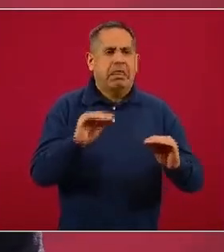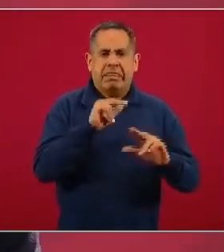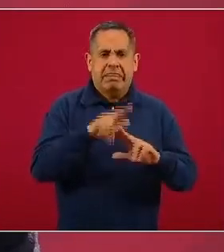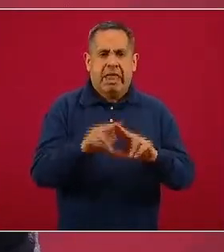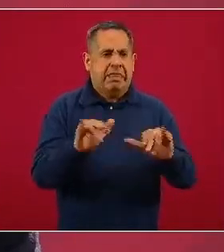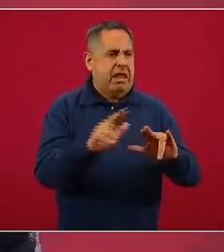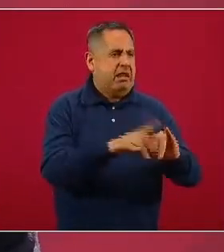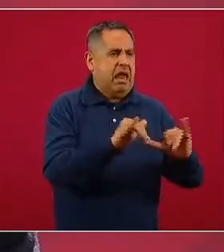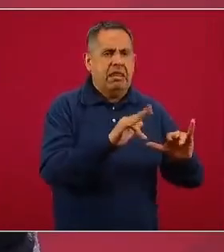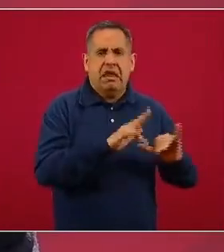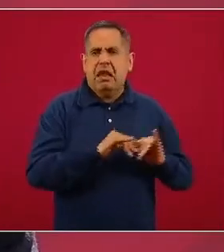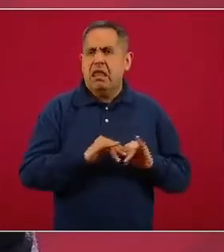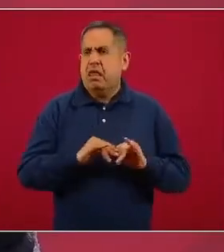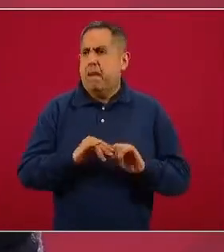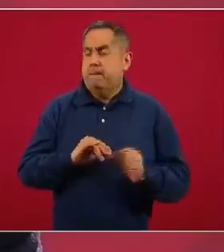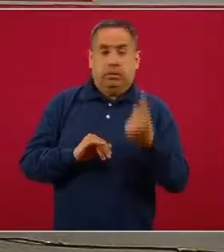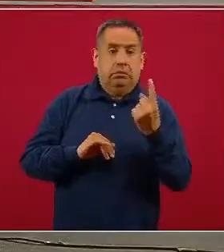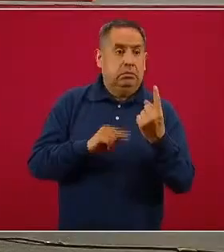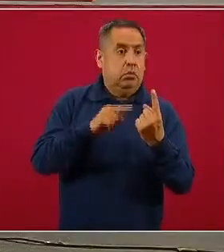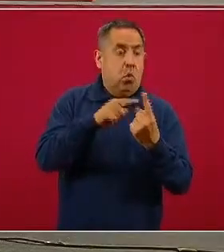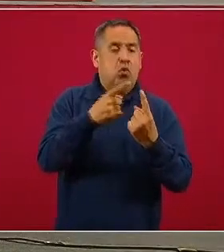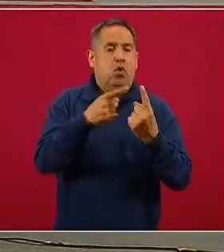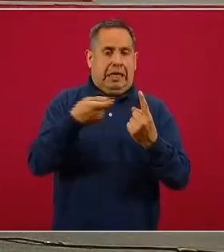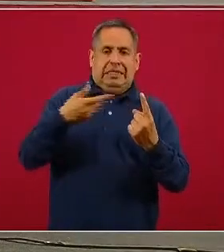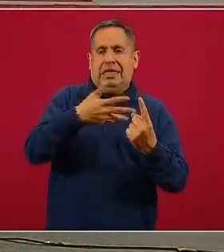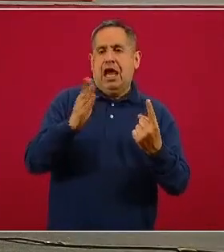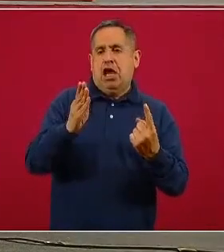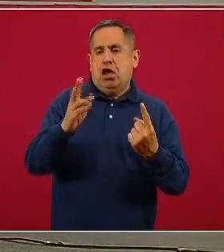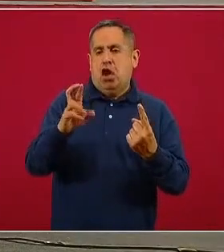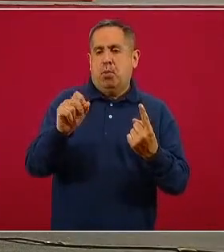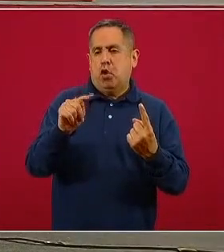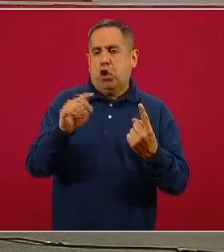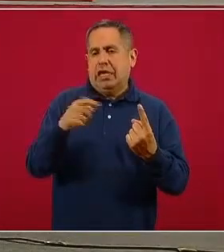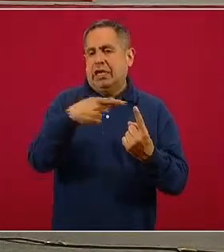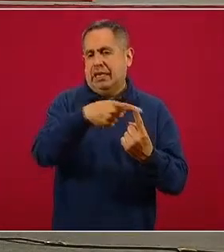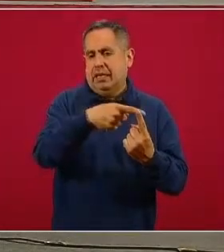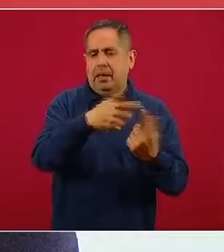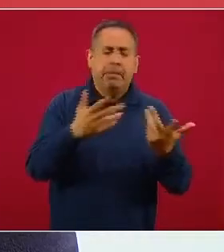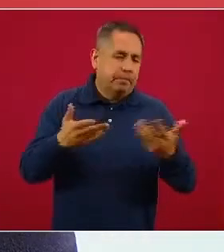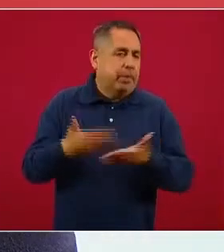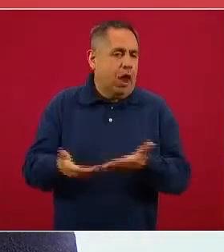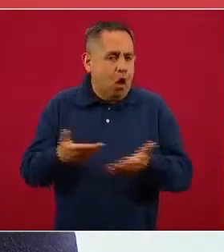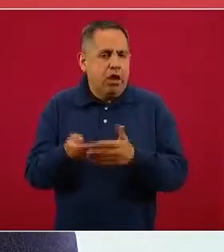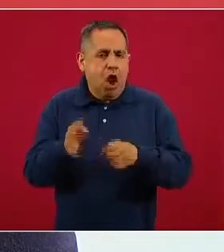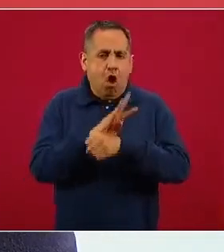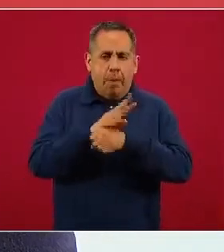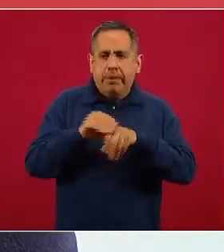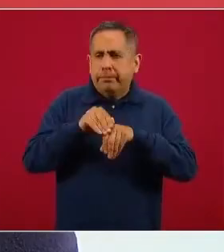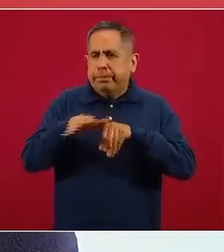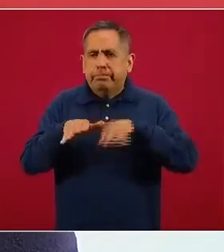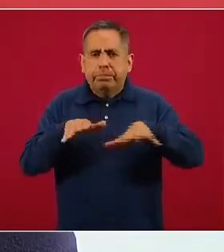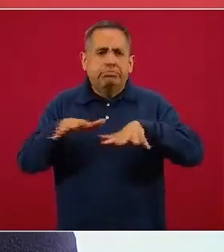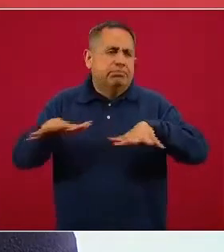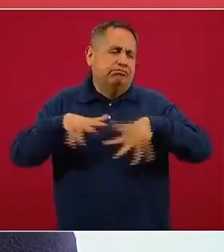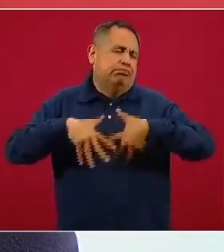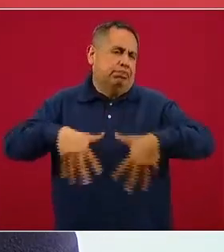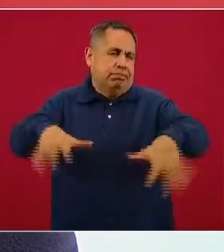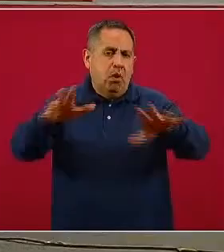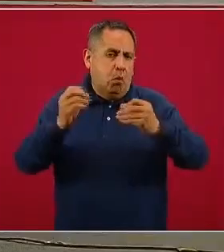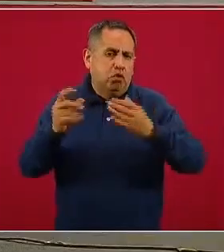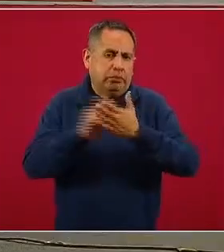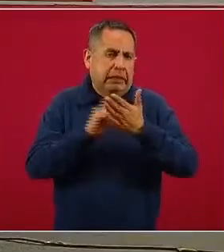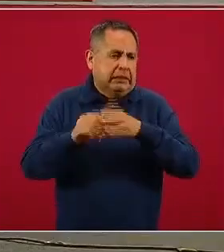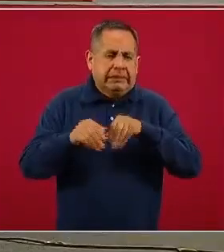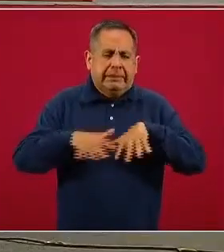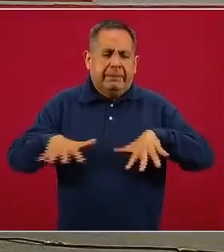de estas personas pudo considerarse como un brote. Pero bueno, COVID ya lógicamente tiene muchas semanas, meses que está